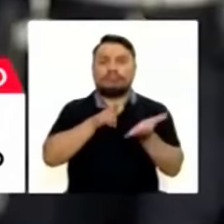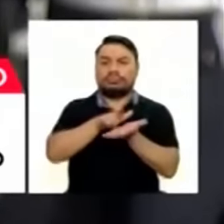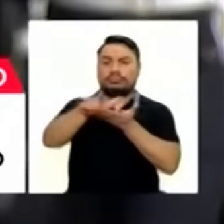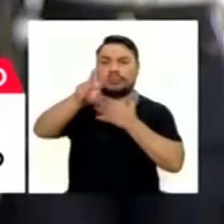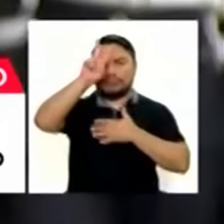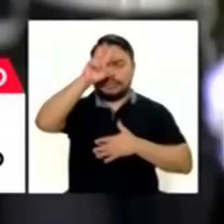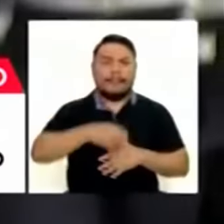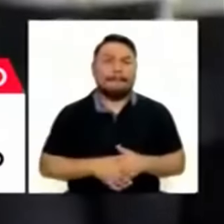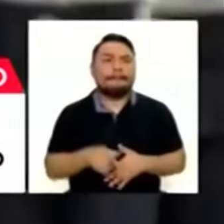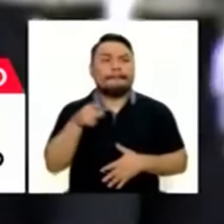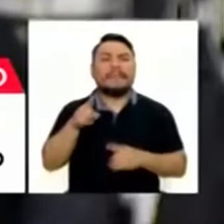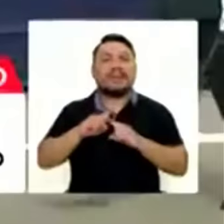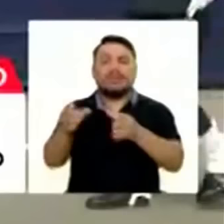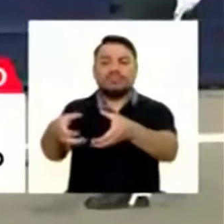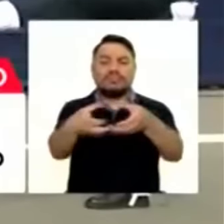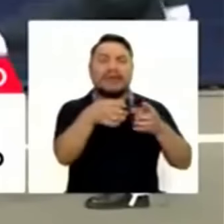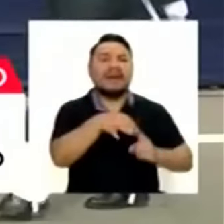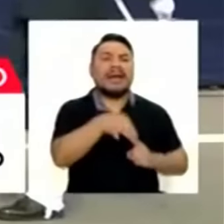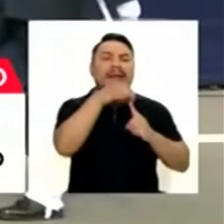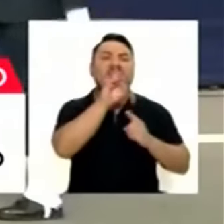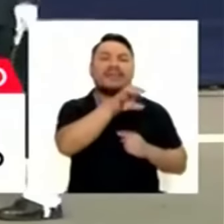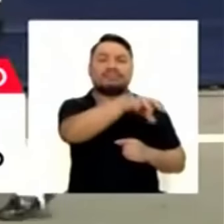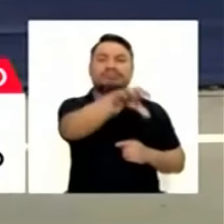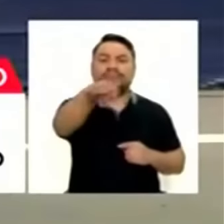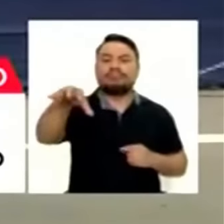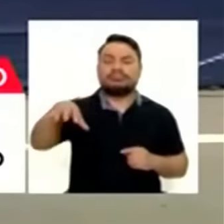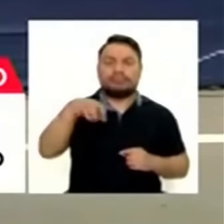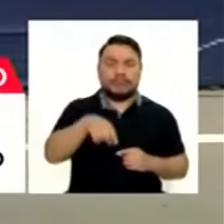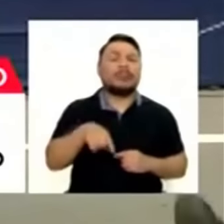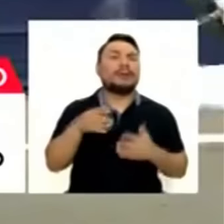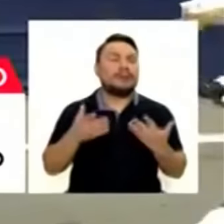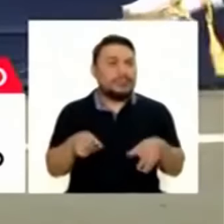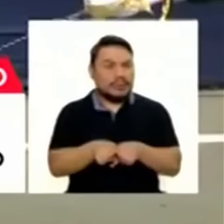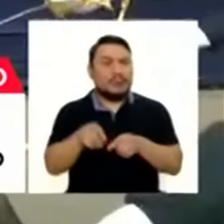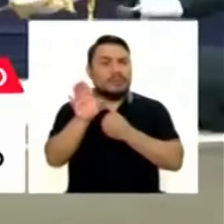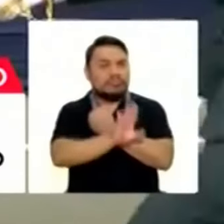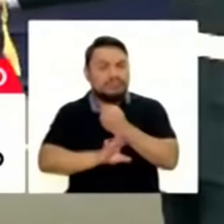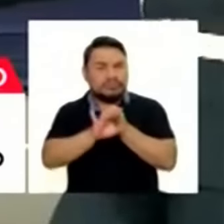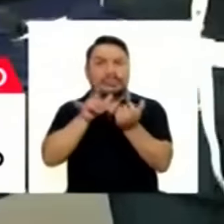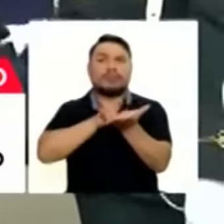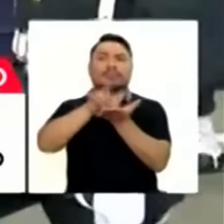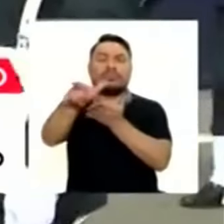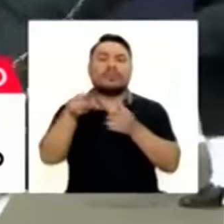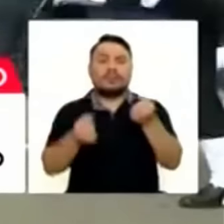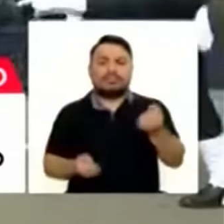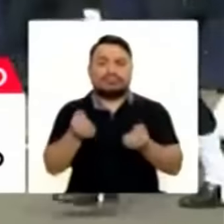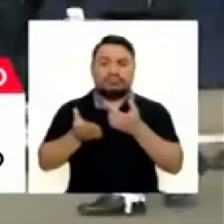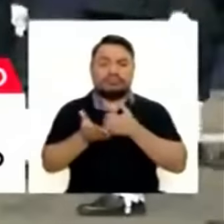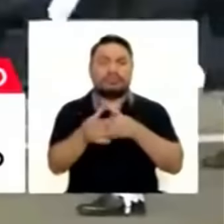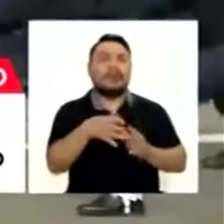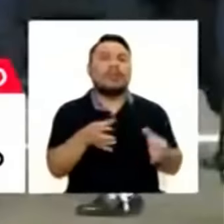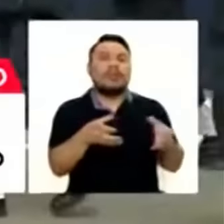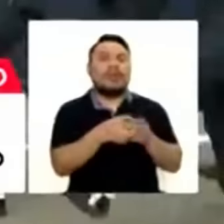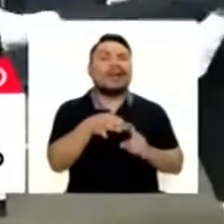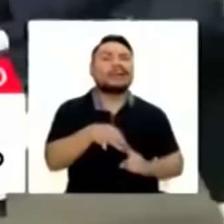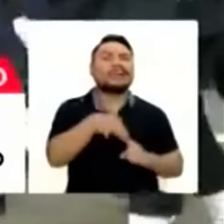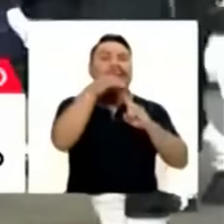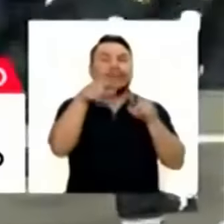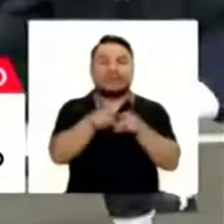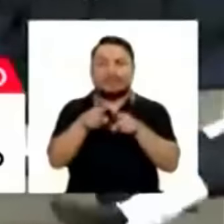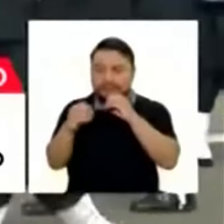en diversas especialidades, entre las que podemos destacar pilotaje, defensa aérea, fuerzas especiales,